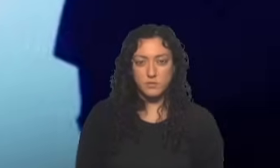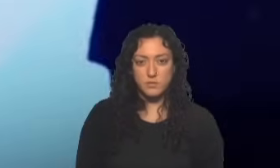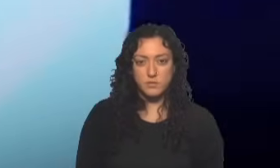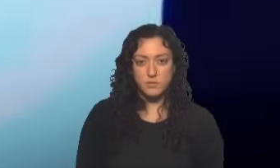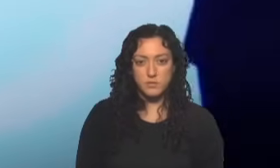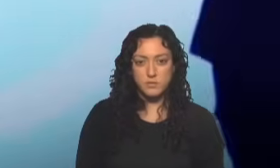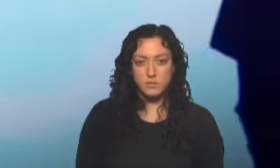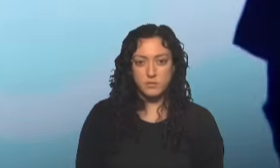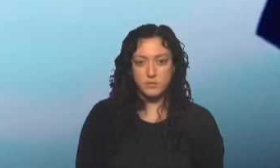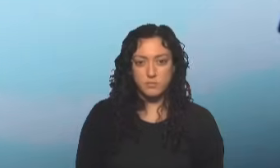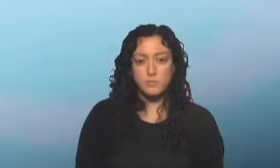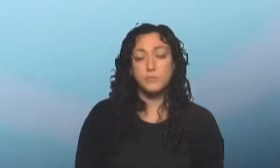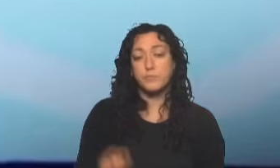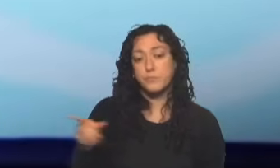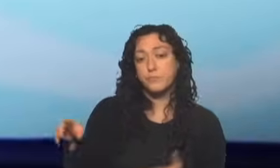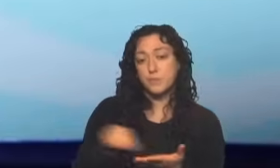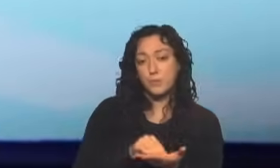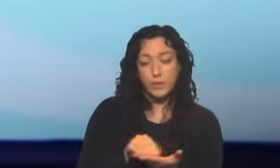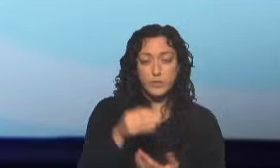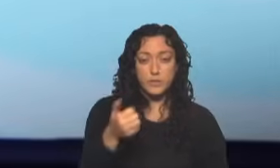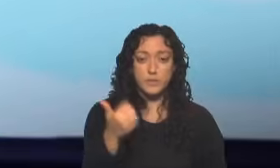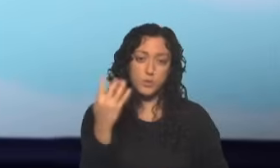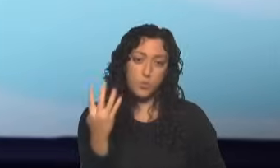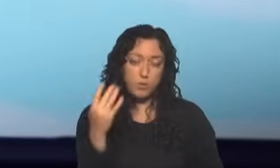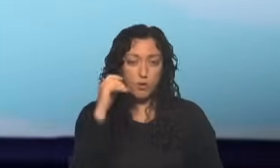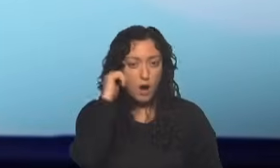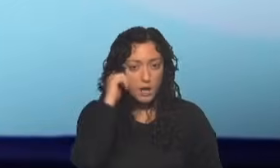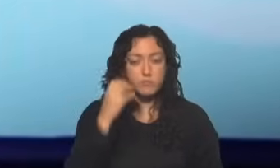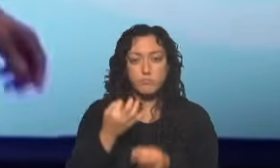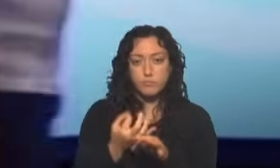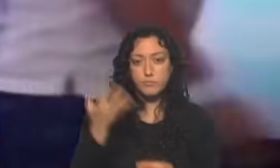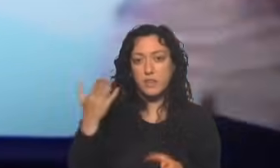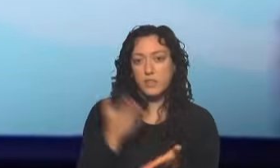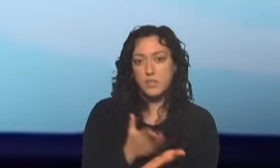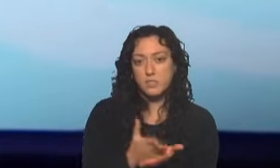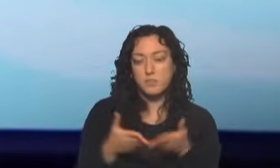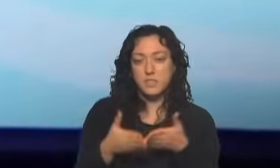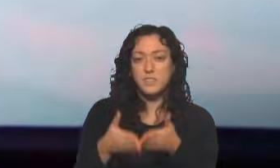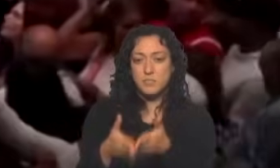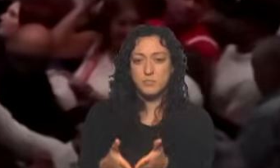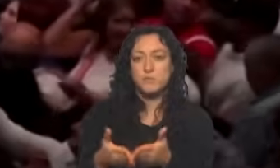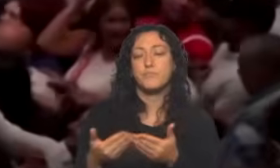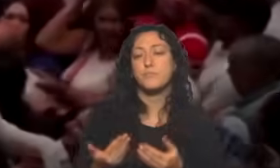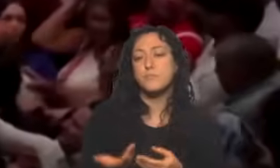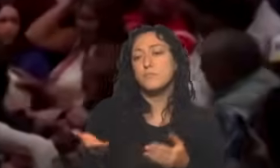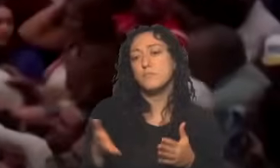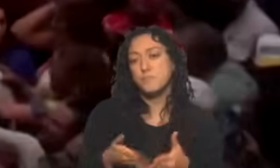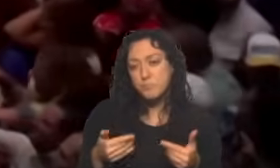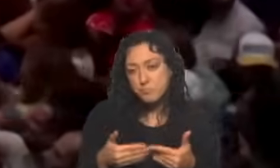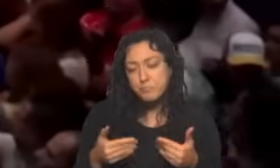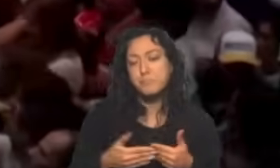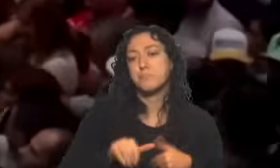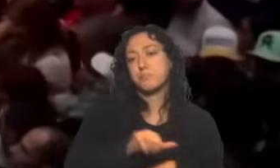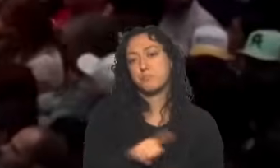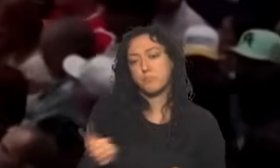José Raúl Mulino, un abogado de 64 años especializado en Derecho Marítimo, resultó electo presidente de Panamá en las elecciones del domingo